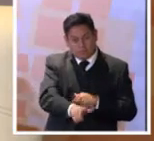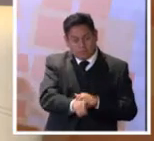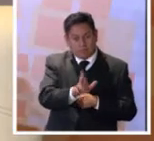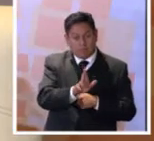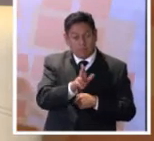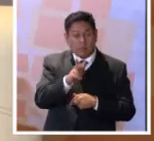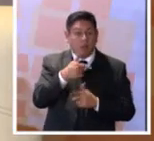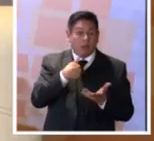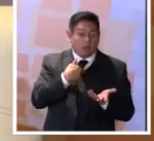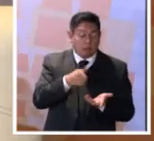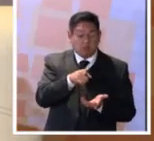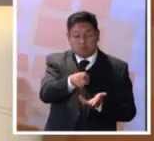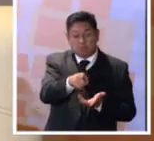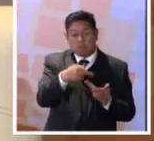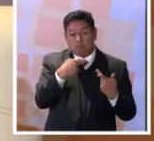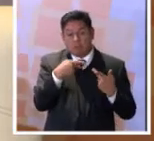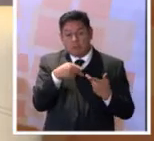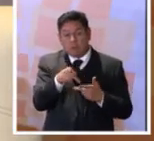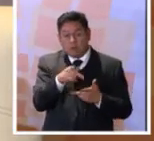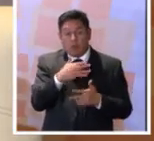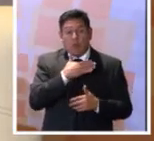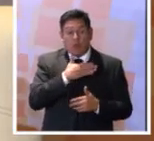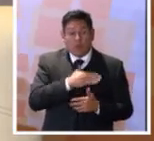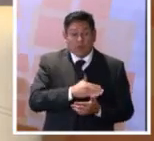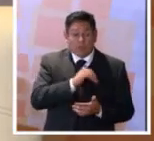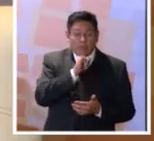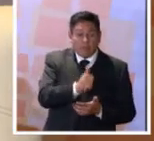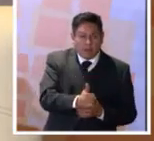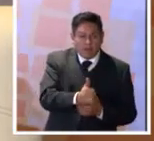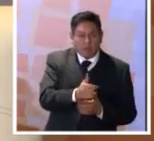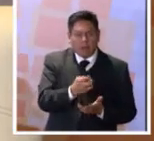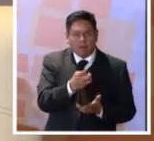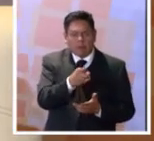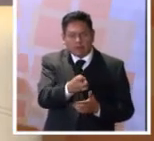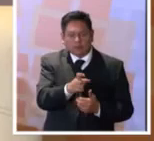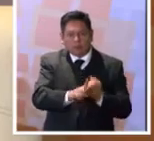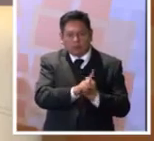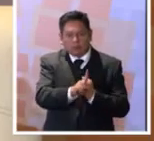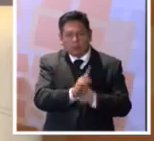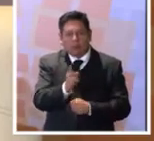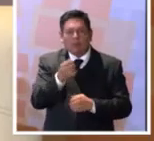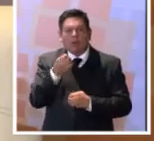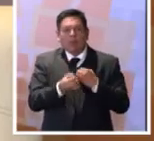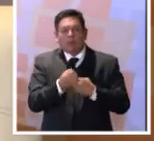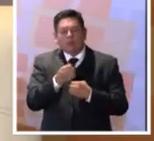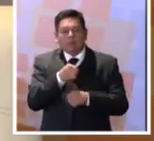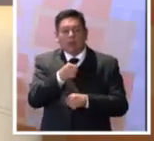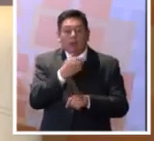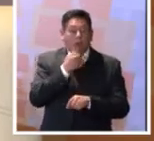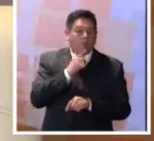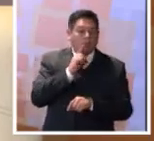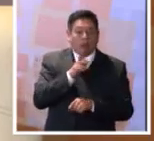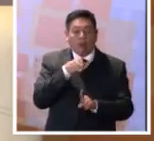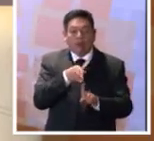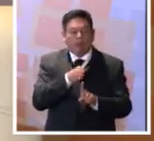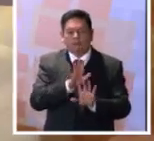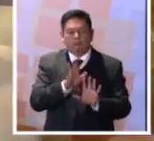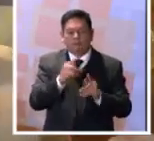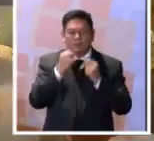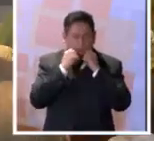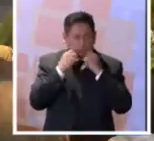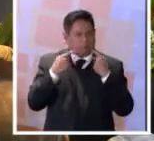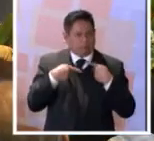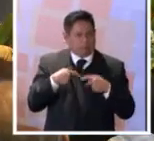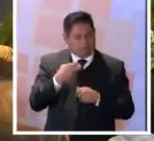géneros, ni tampoco el juzgar debe de dejar de identificar desigualdades. Gracias. Al